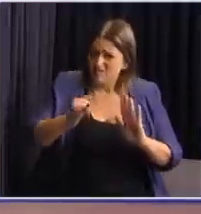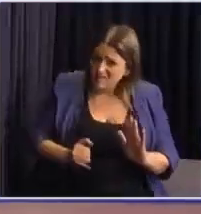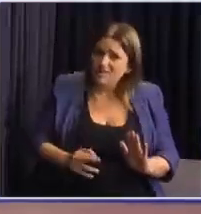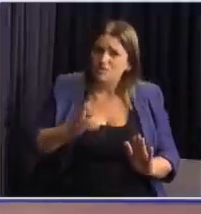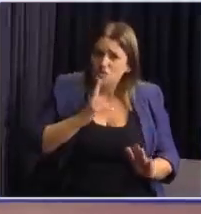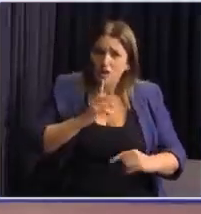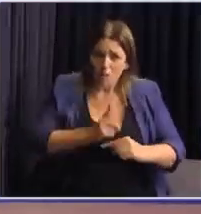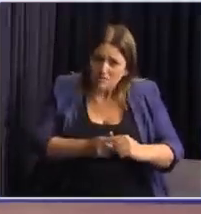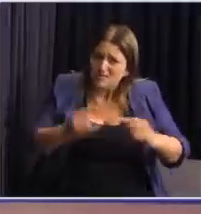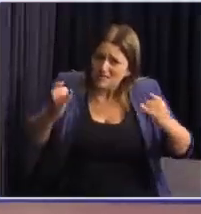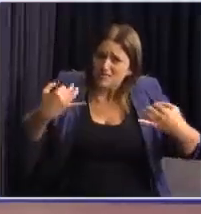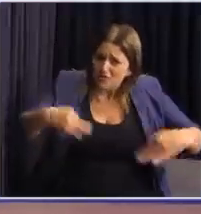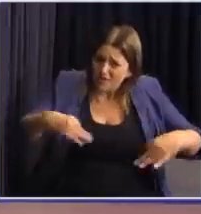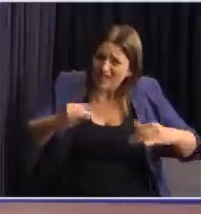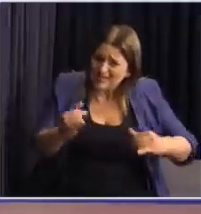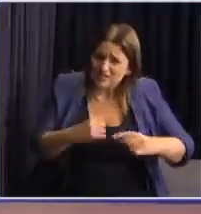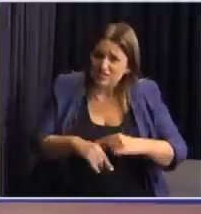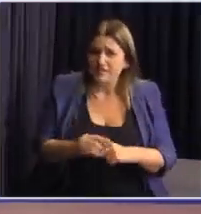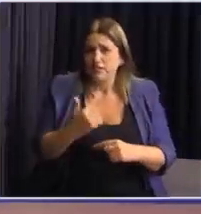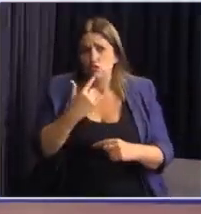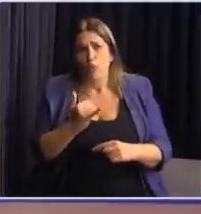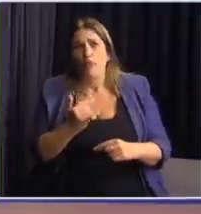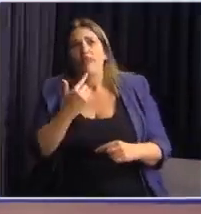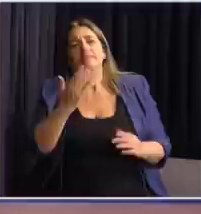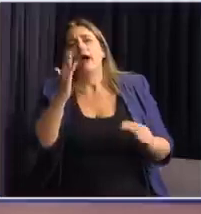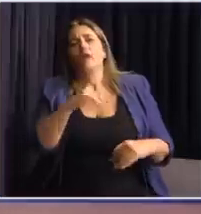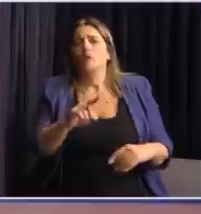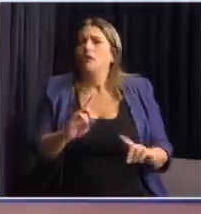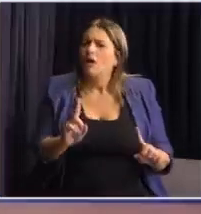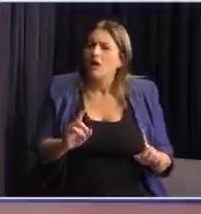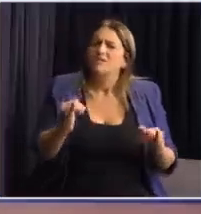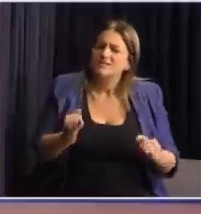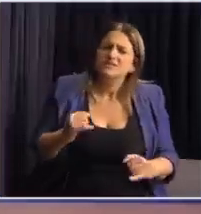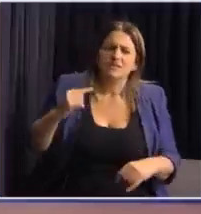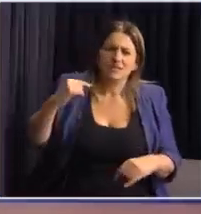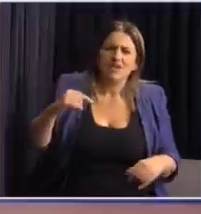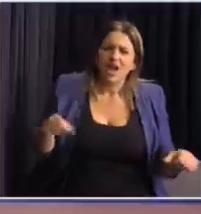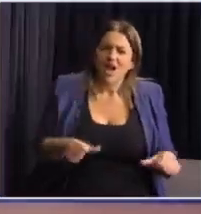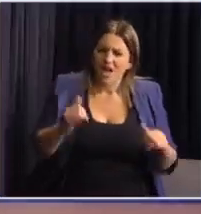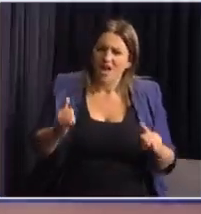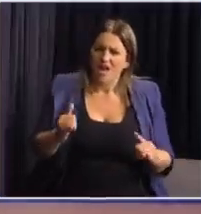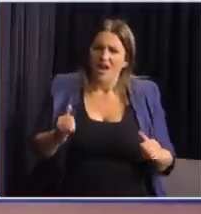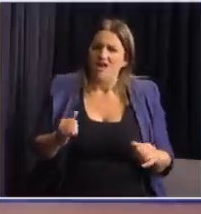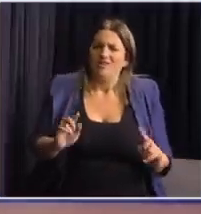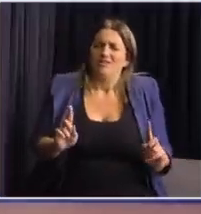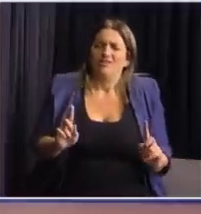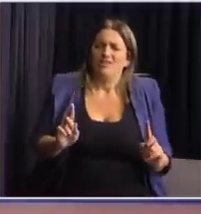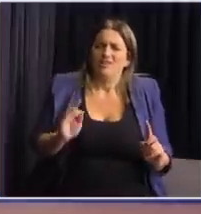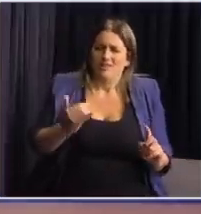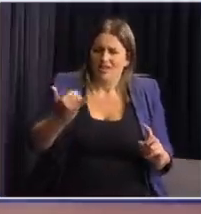surtieron efecto. Discutir que ha surtido efecto me parece que es no